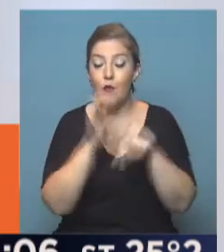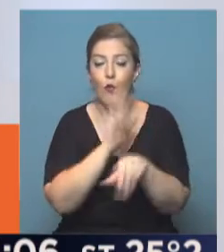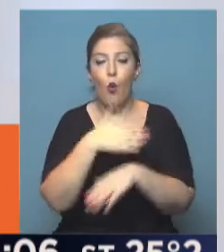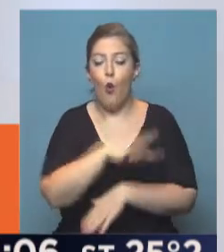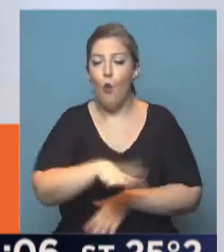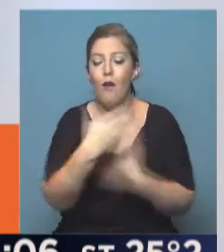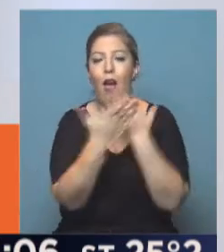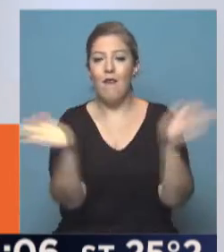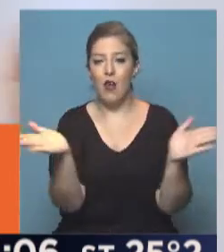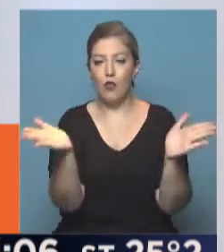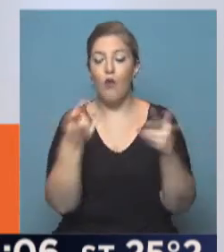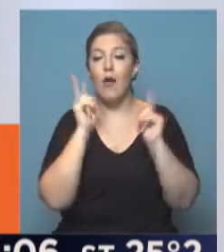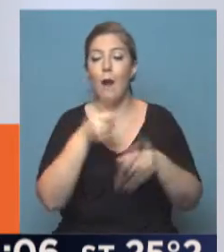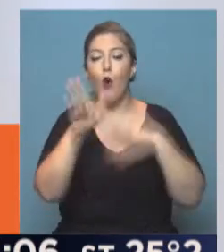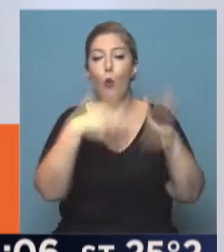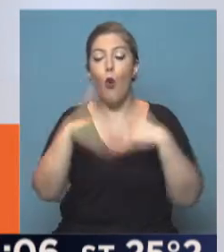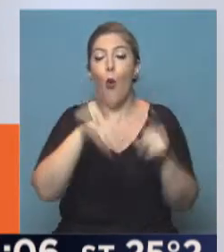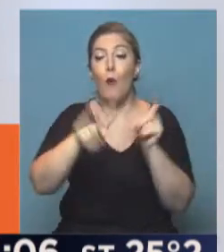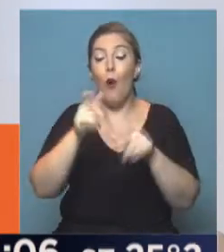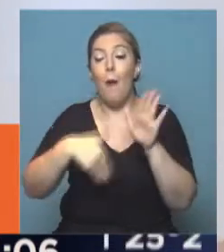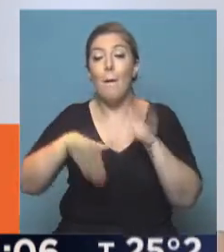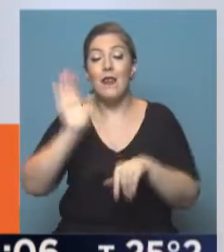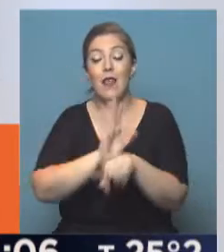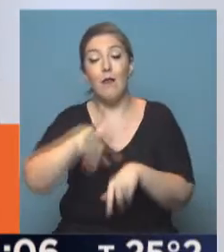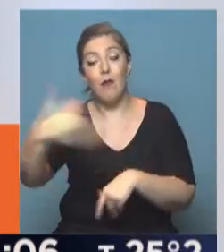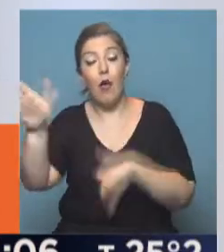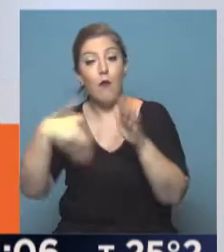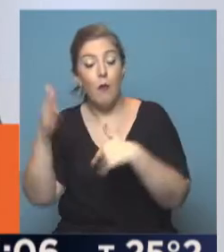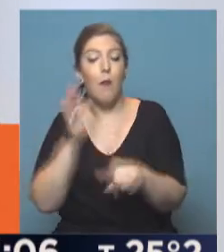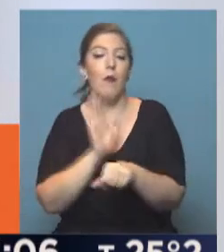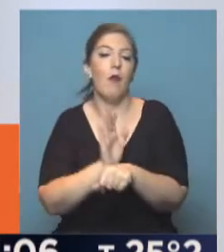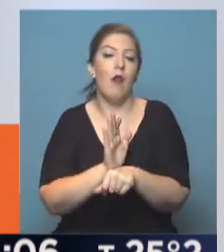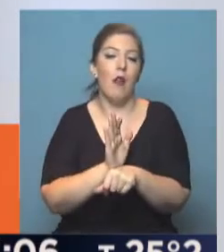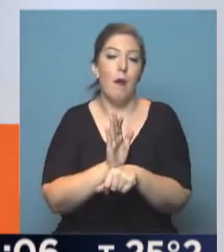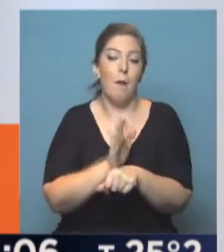abierto que además convocó más gente por afuera de Cambiemos para hacer gobierno. O sea,